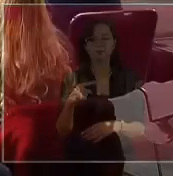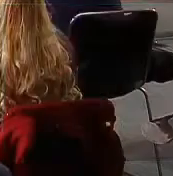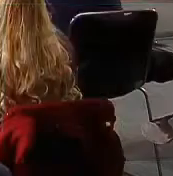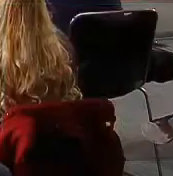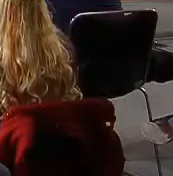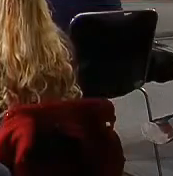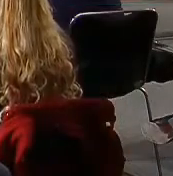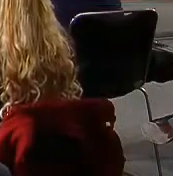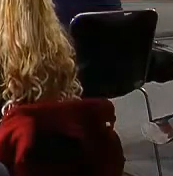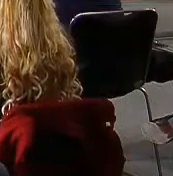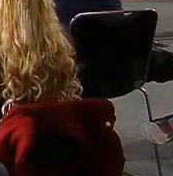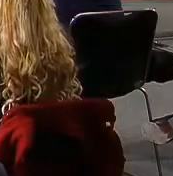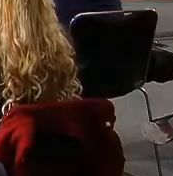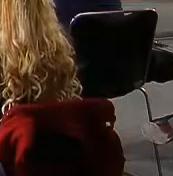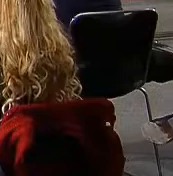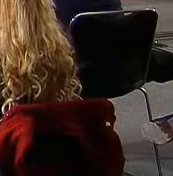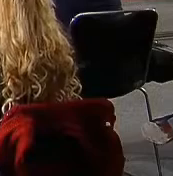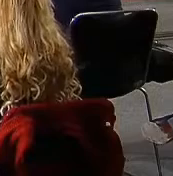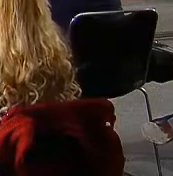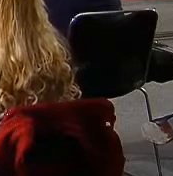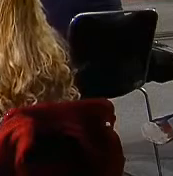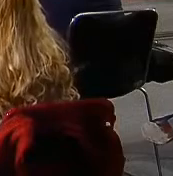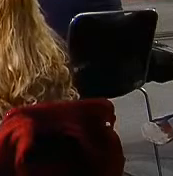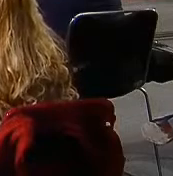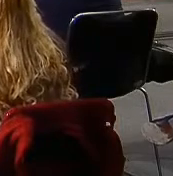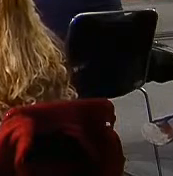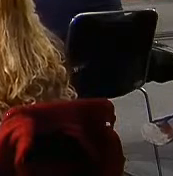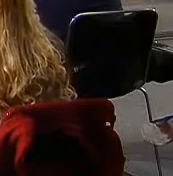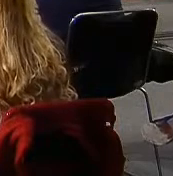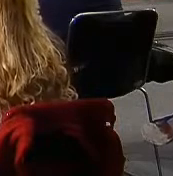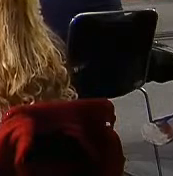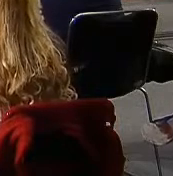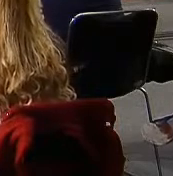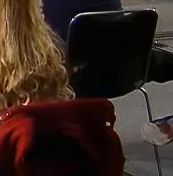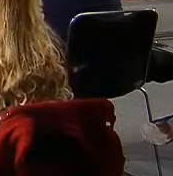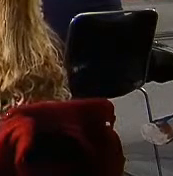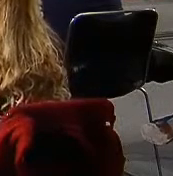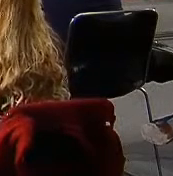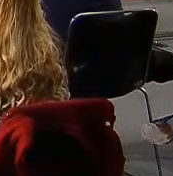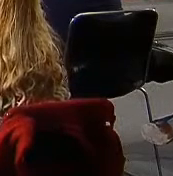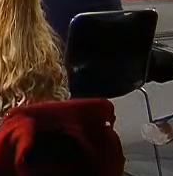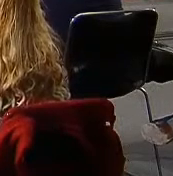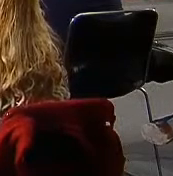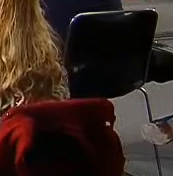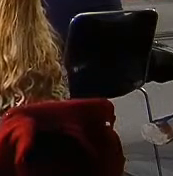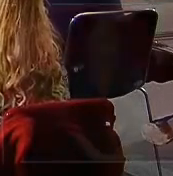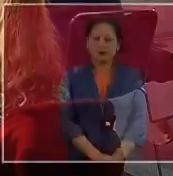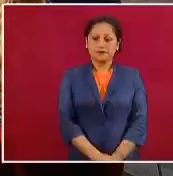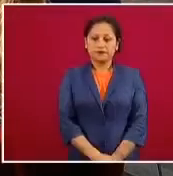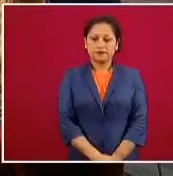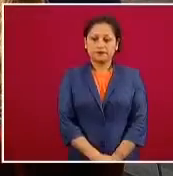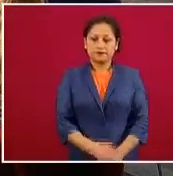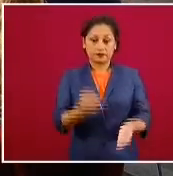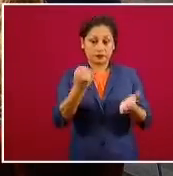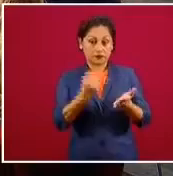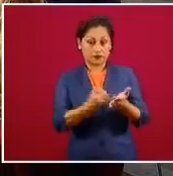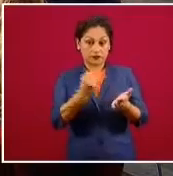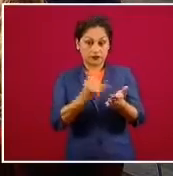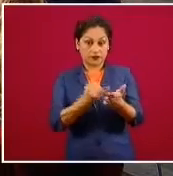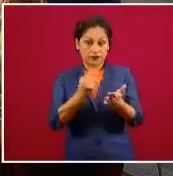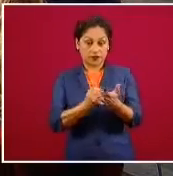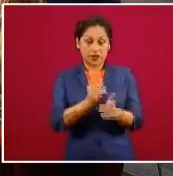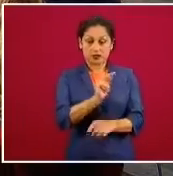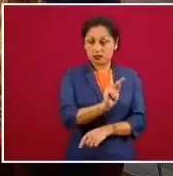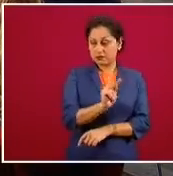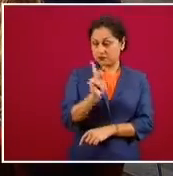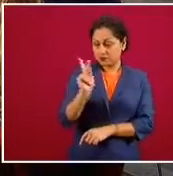tasa con la que el banco le da a los otros bancos, es decir, las transferencias. Entonces, la tasa inicial, que es idéntica